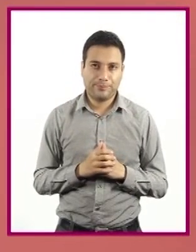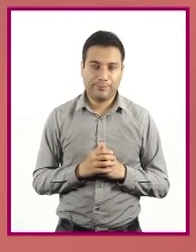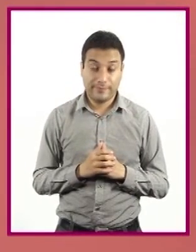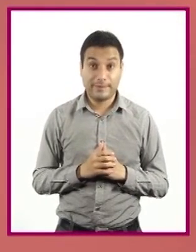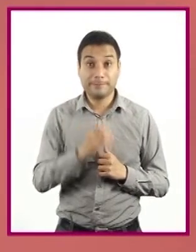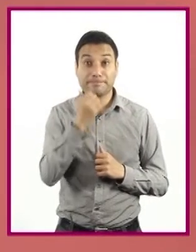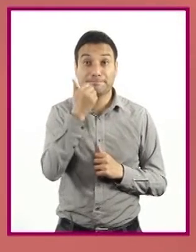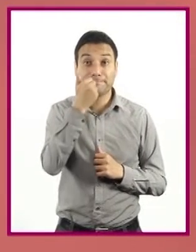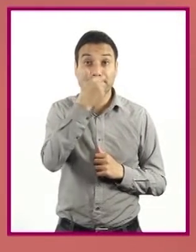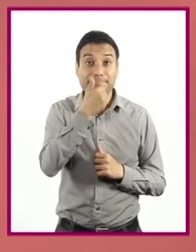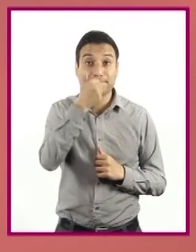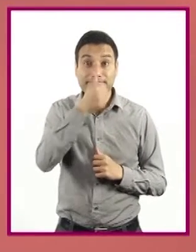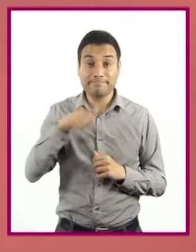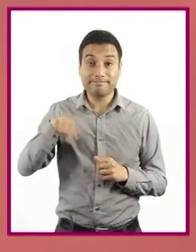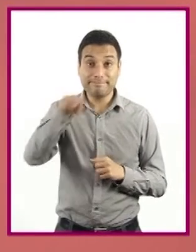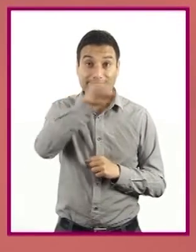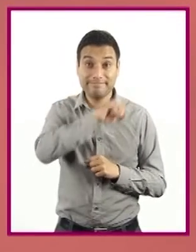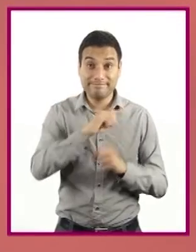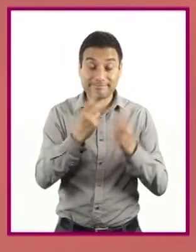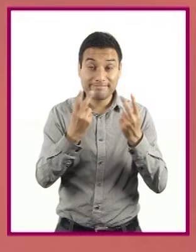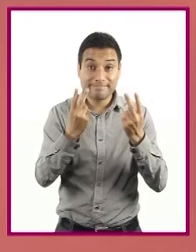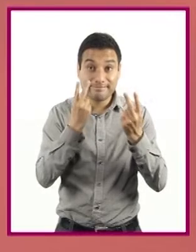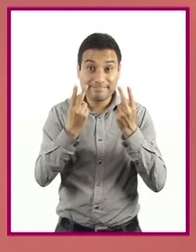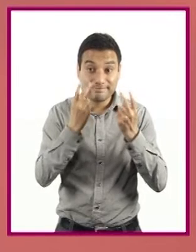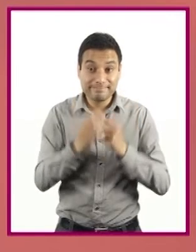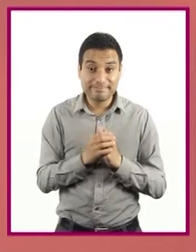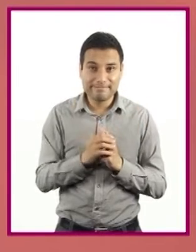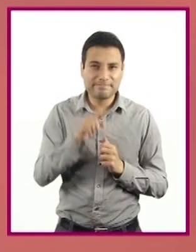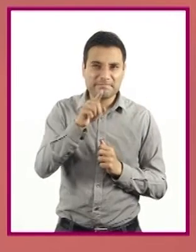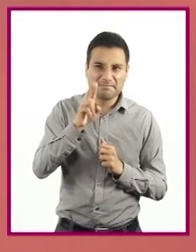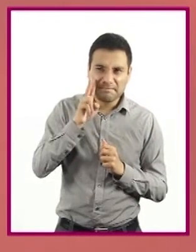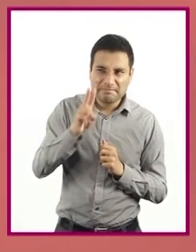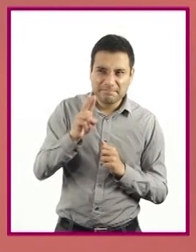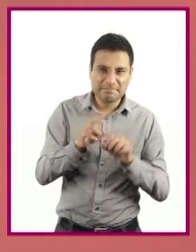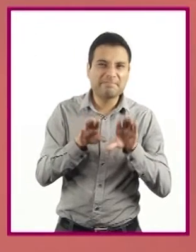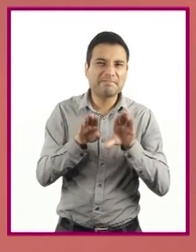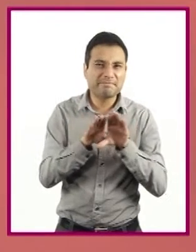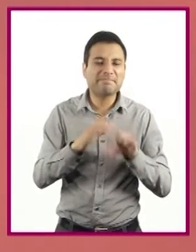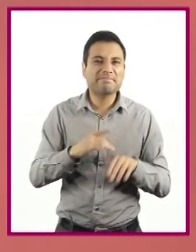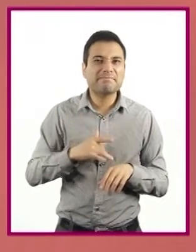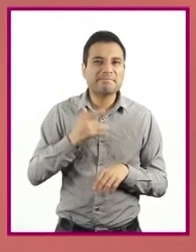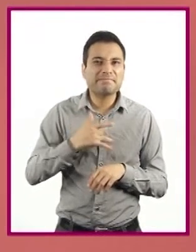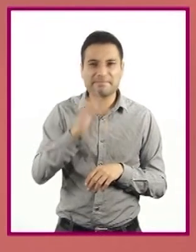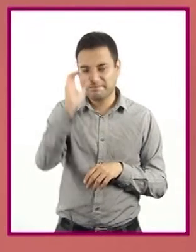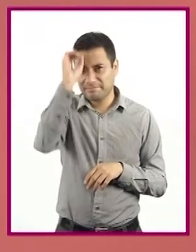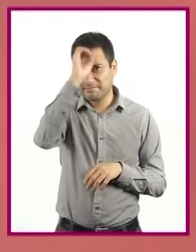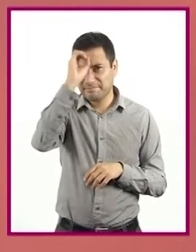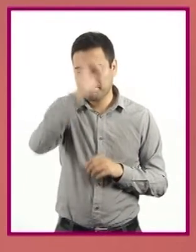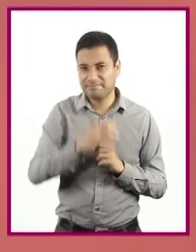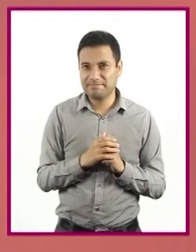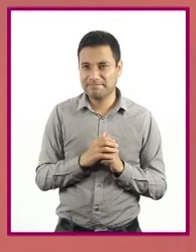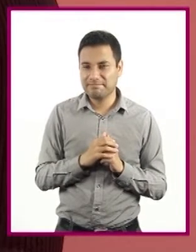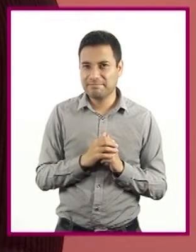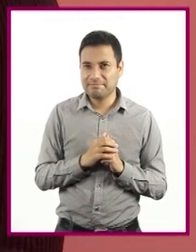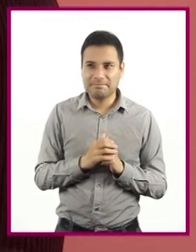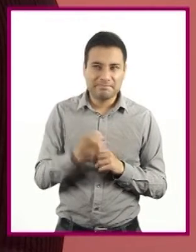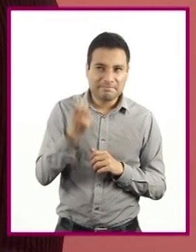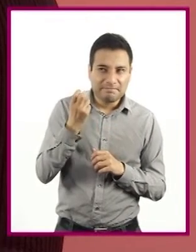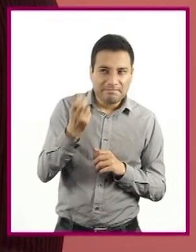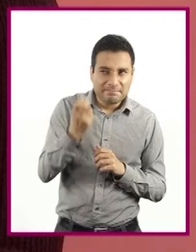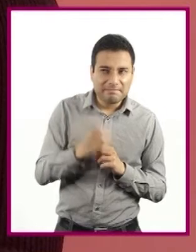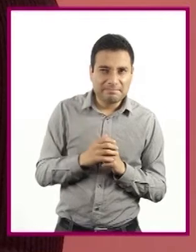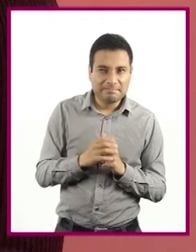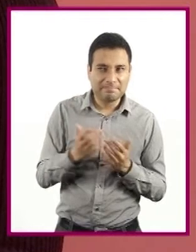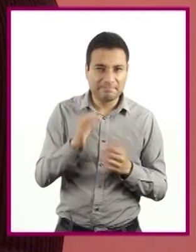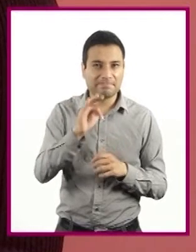Alumnas y alumnos que nos ven desde casa, ¿qué interpretación dieron al proverbio? ¿Se les ocurre una situación en la cual podrían